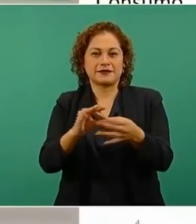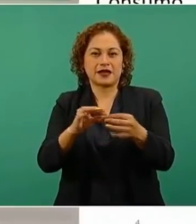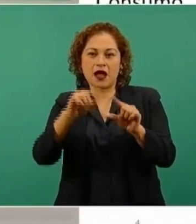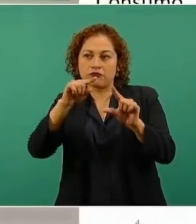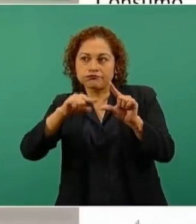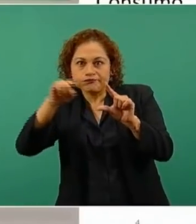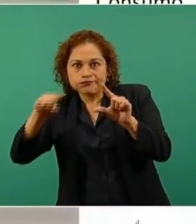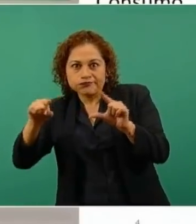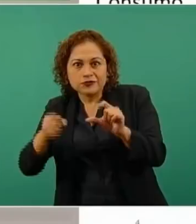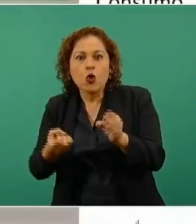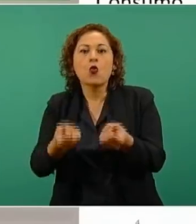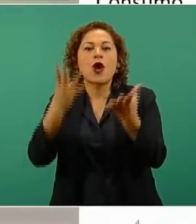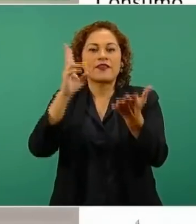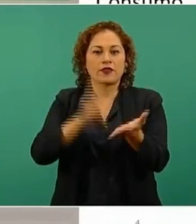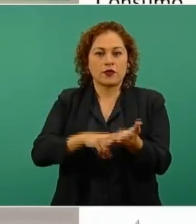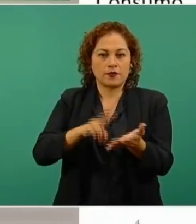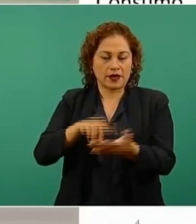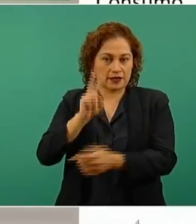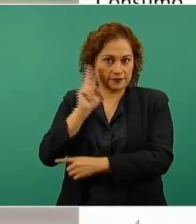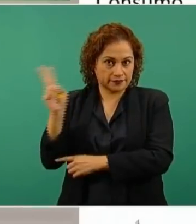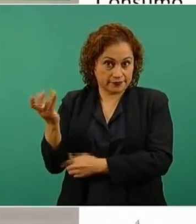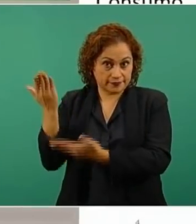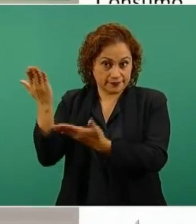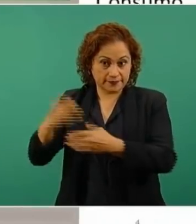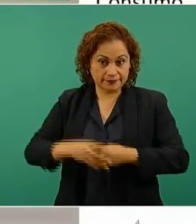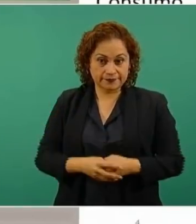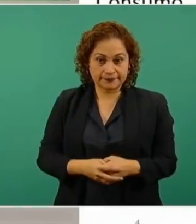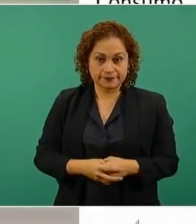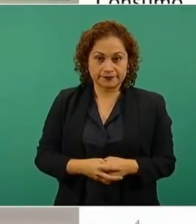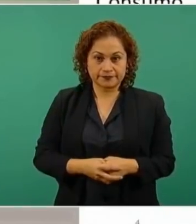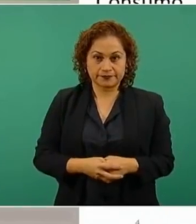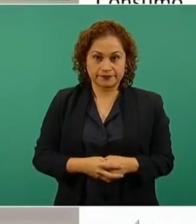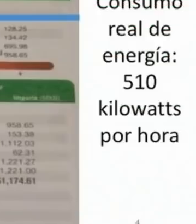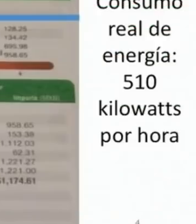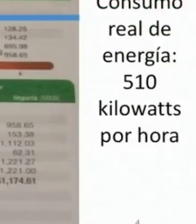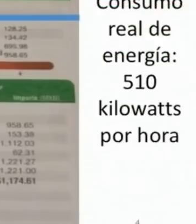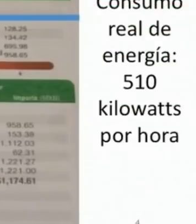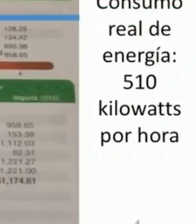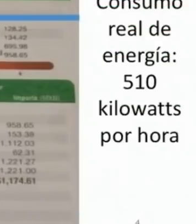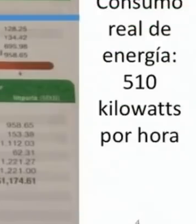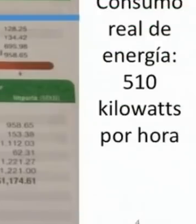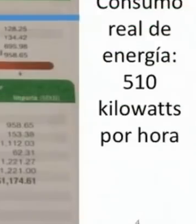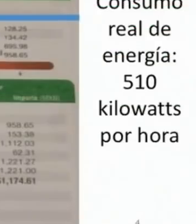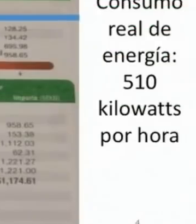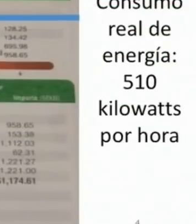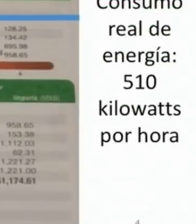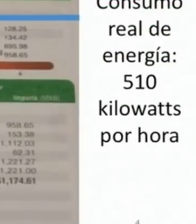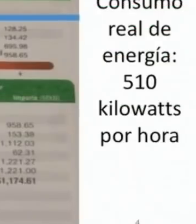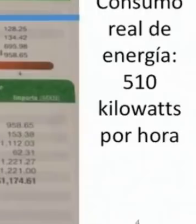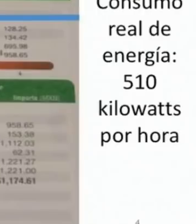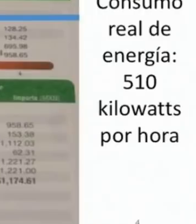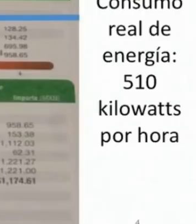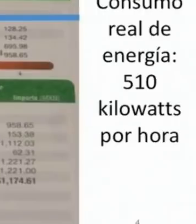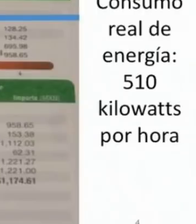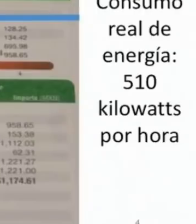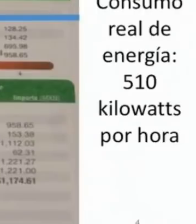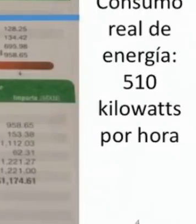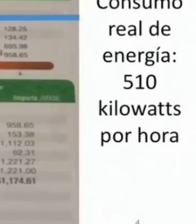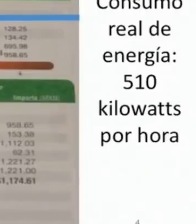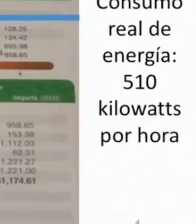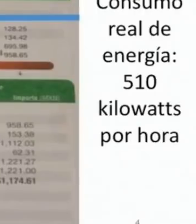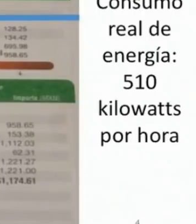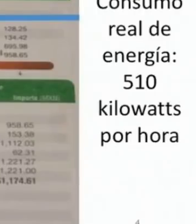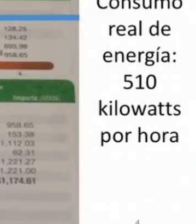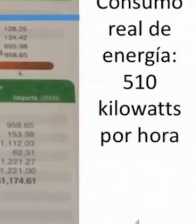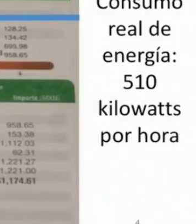ejemplo de ellos. Entonces nosotros tenemos en este ejemplo el total a pagar de este hogar son 1,174 pesos.